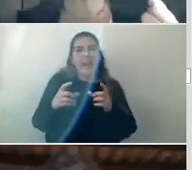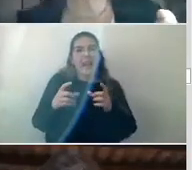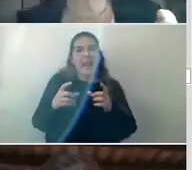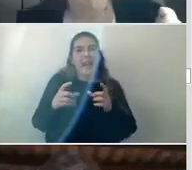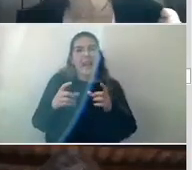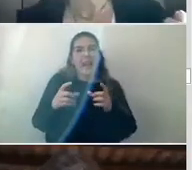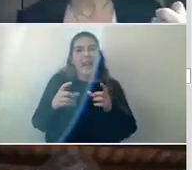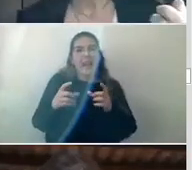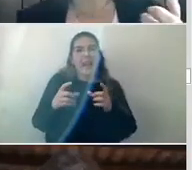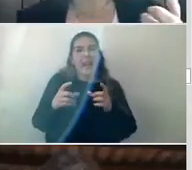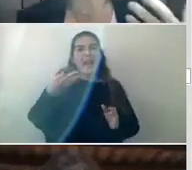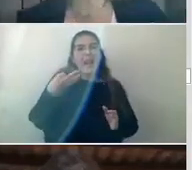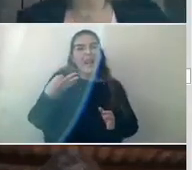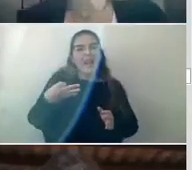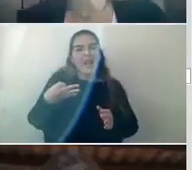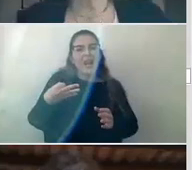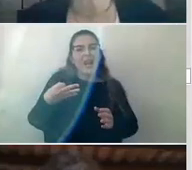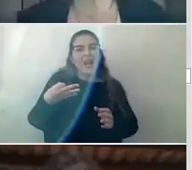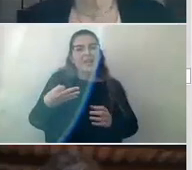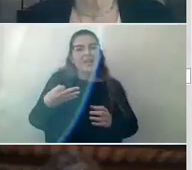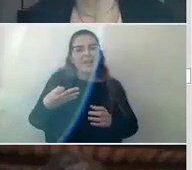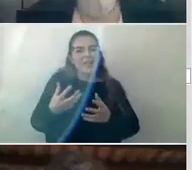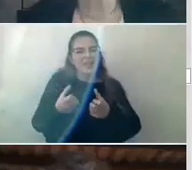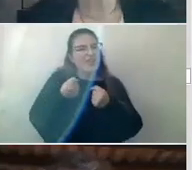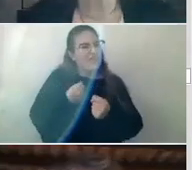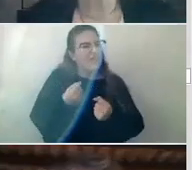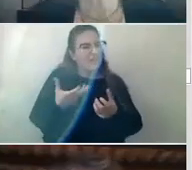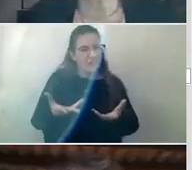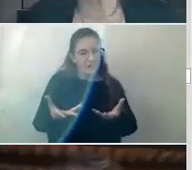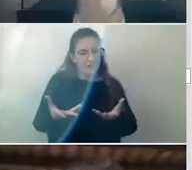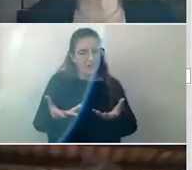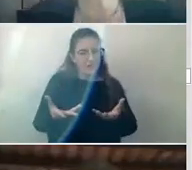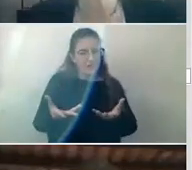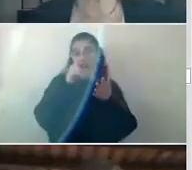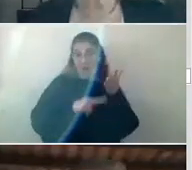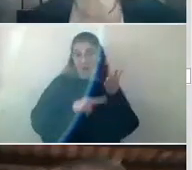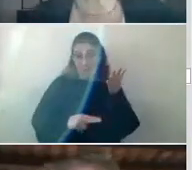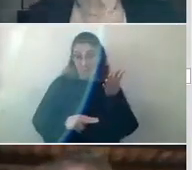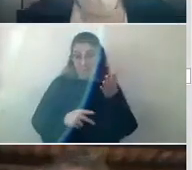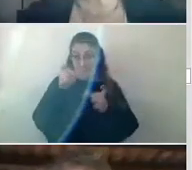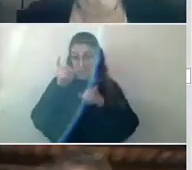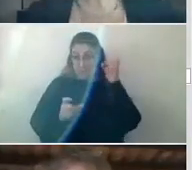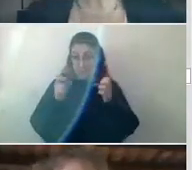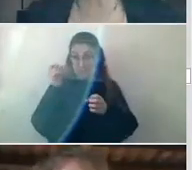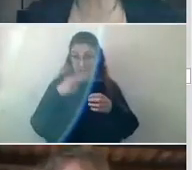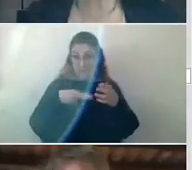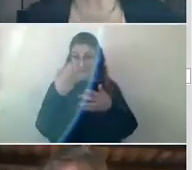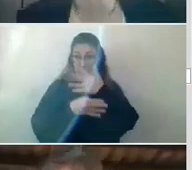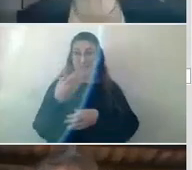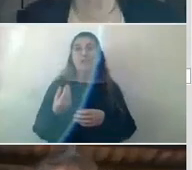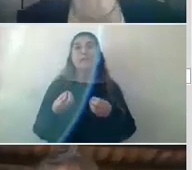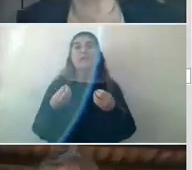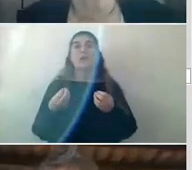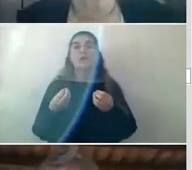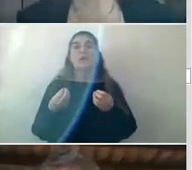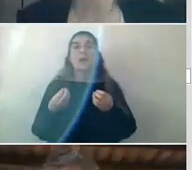defendida y la convención las personas con discapacidad tuvieron la posibilidad de redactarla en un 70